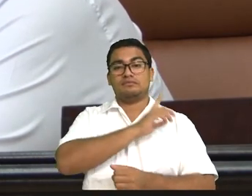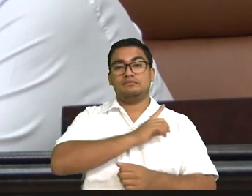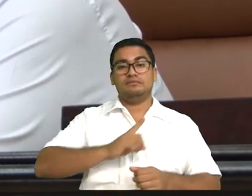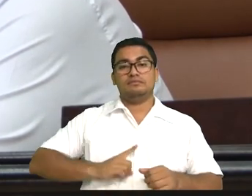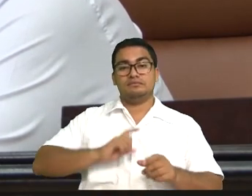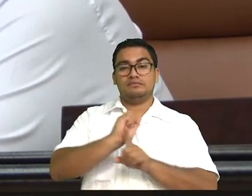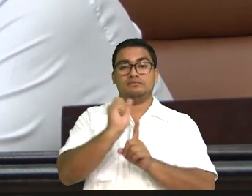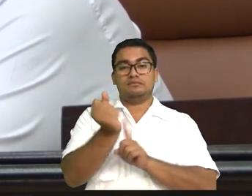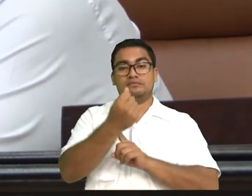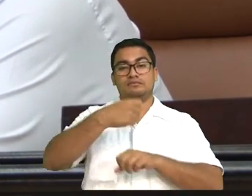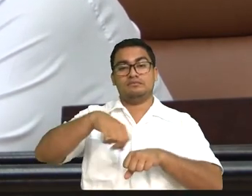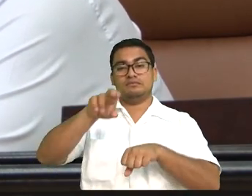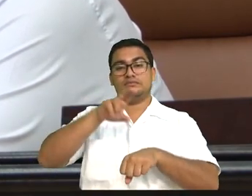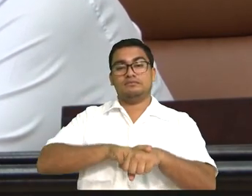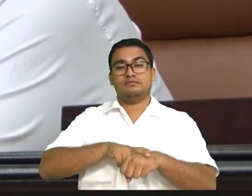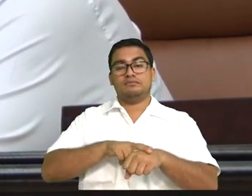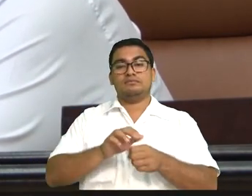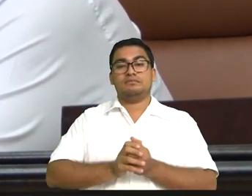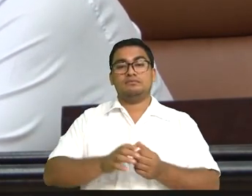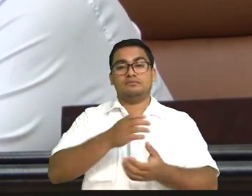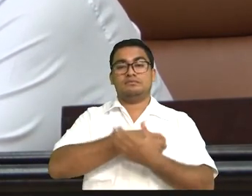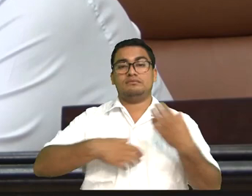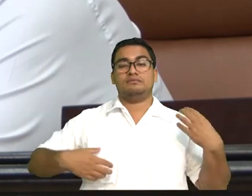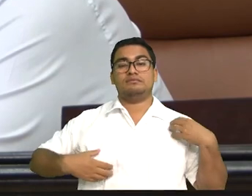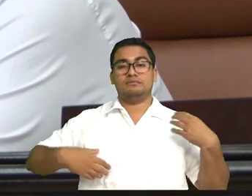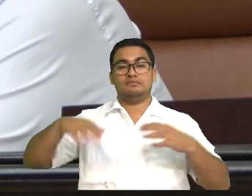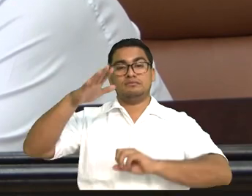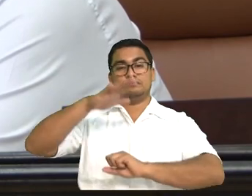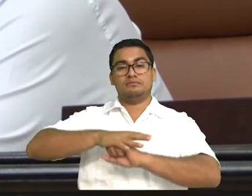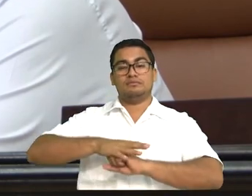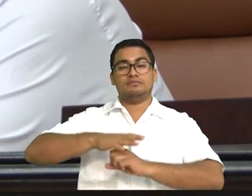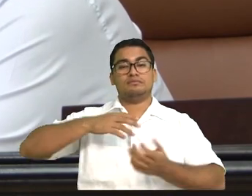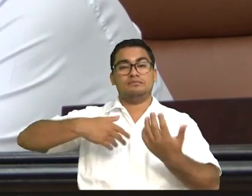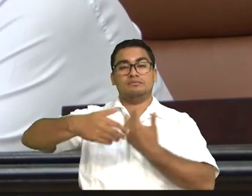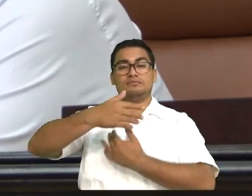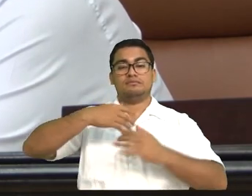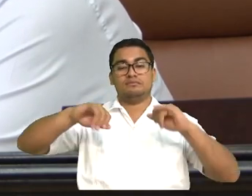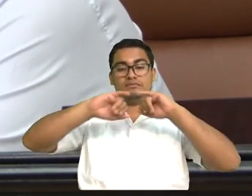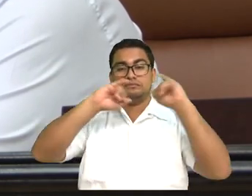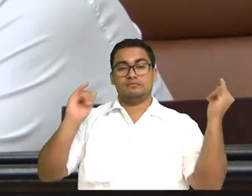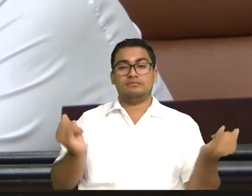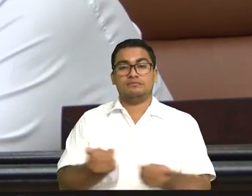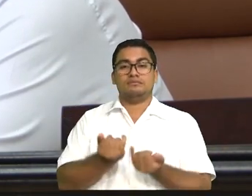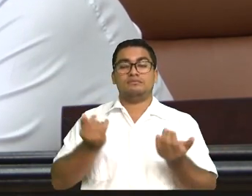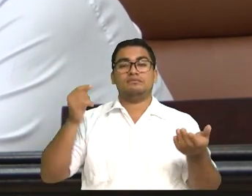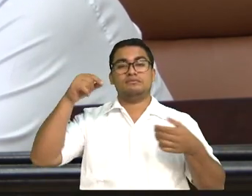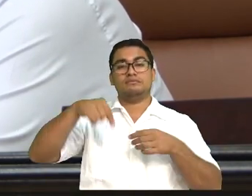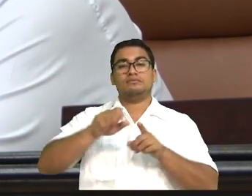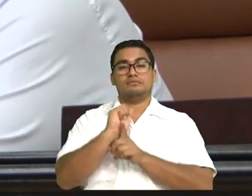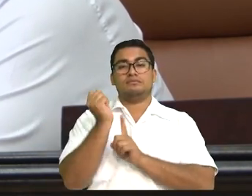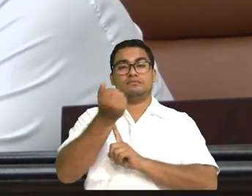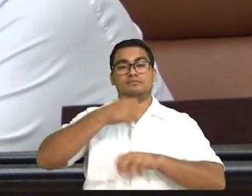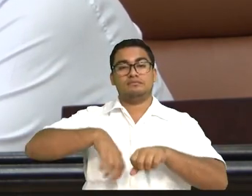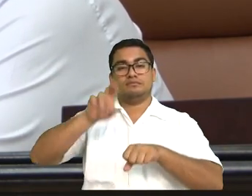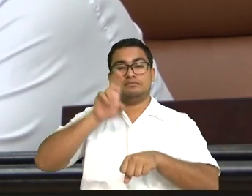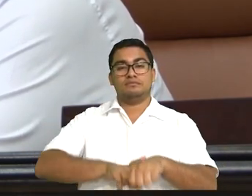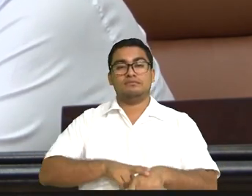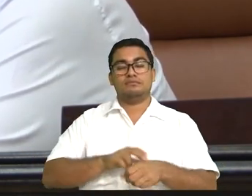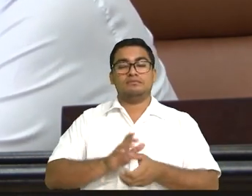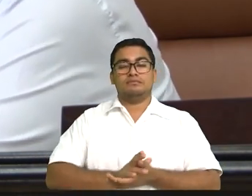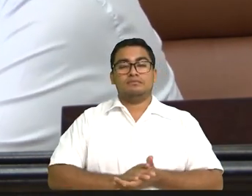la Asamblea Nacional y presidente de la Comisión de Asuntos Exteriores de la